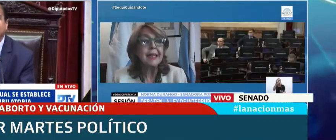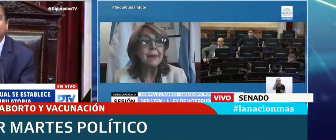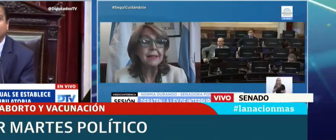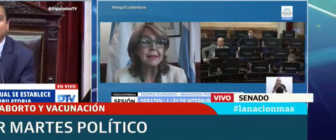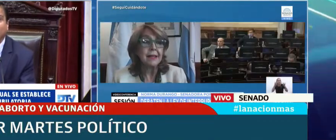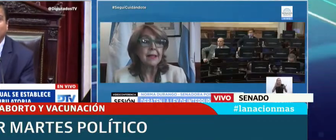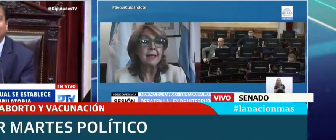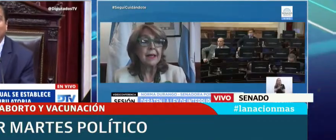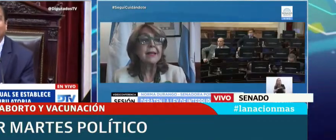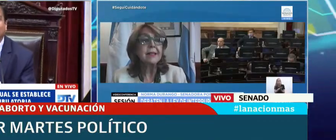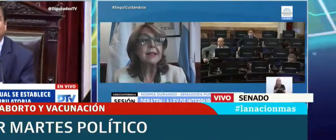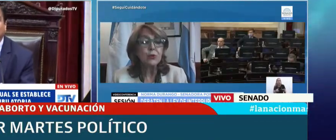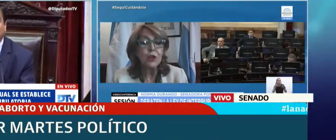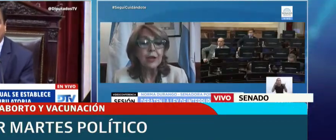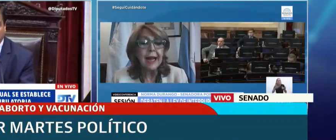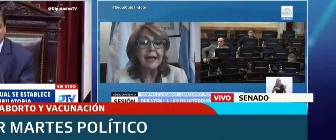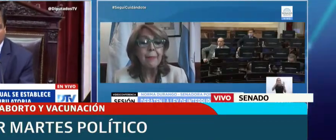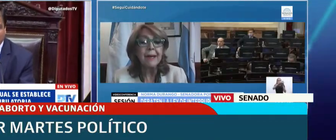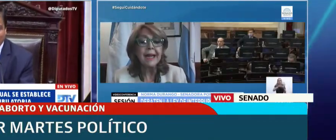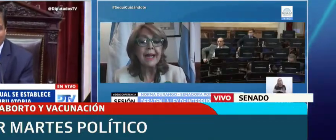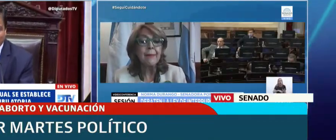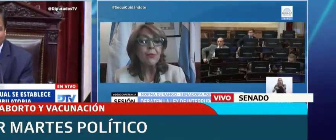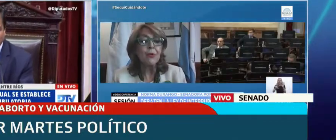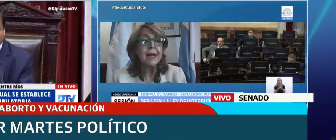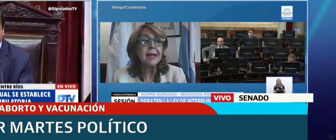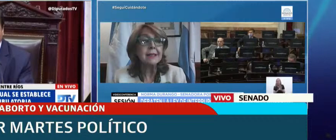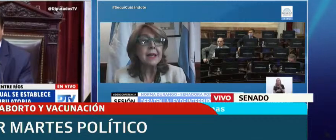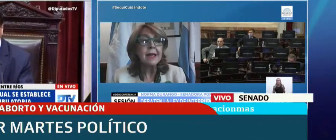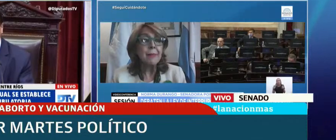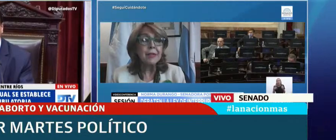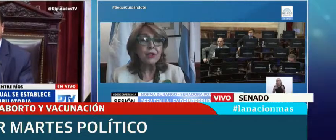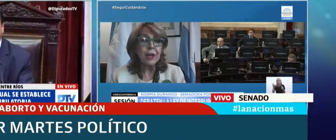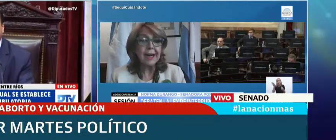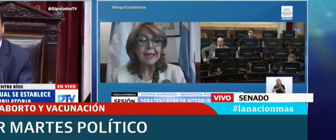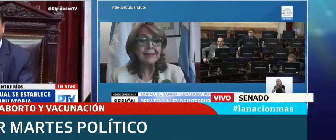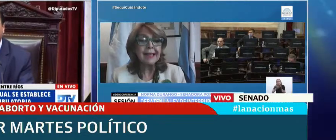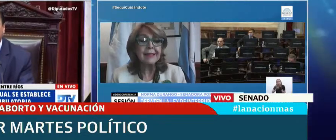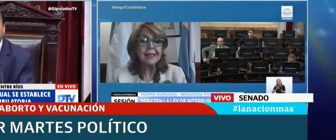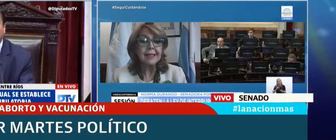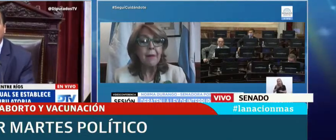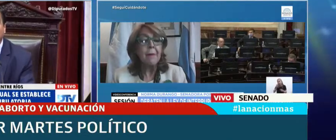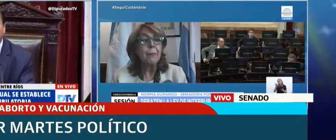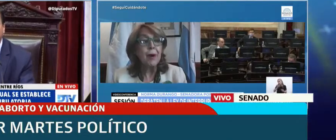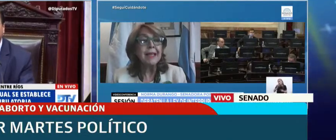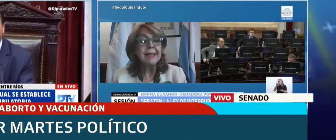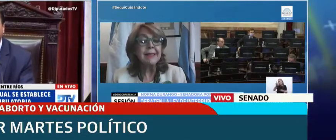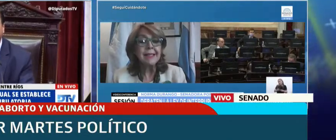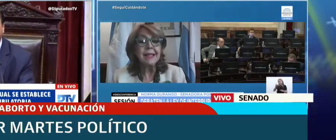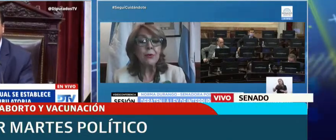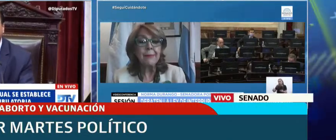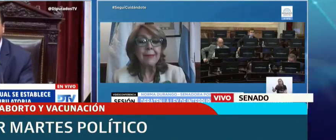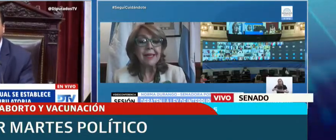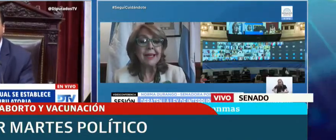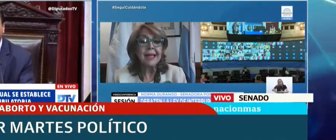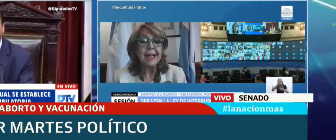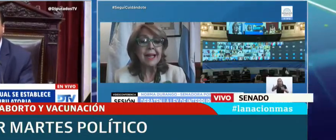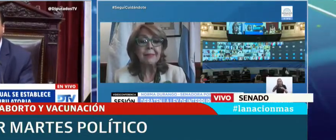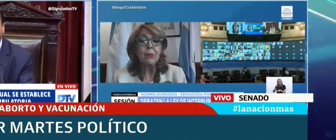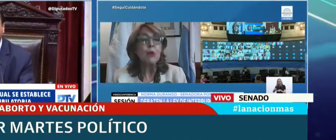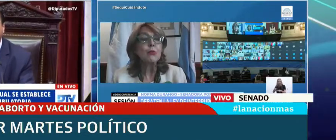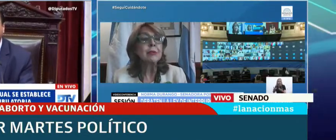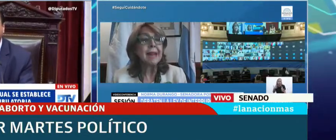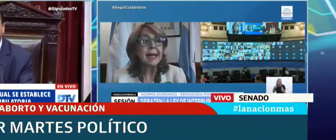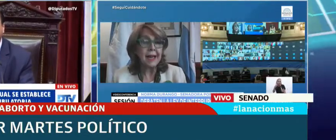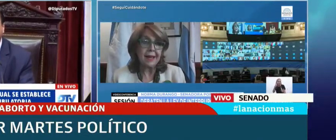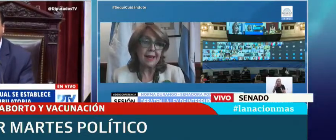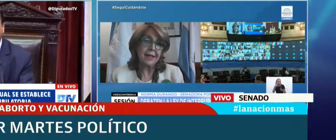otro si es que esto va en ese sentido dato que no quiero perder de vista que es hay una posibilidad mínima que es una posible intermedia